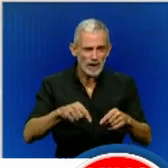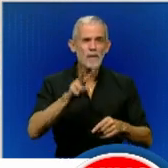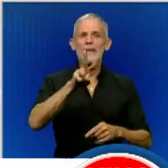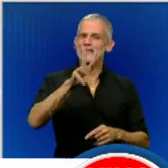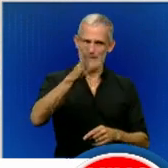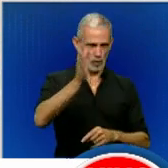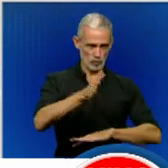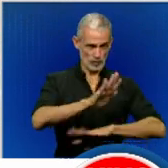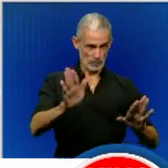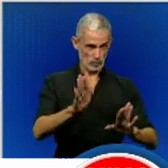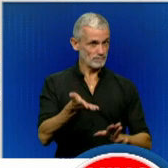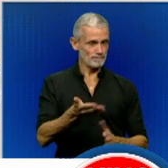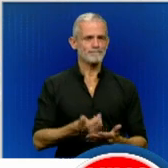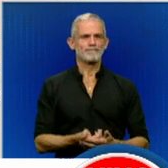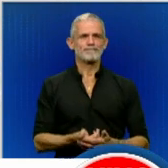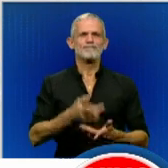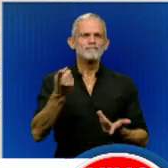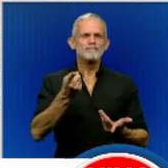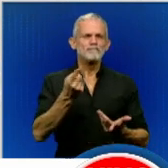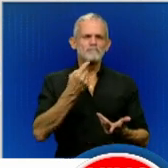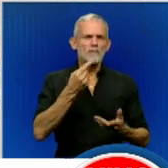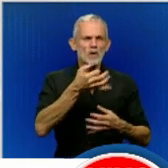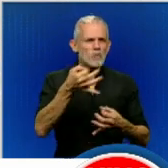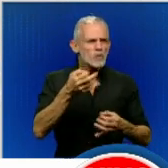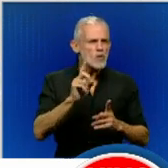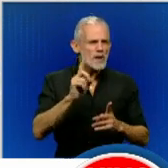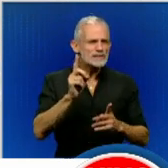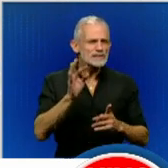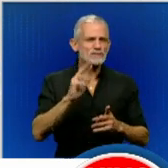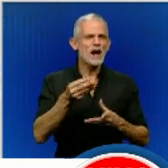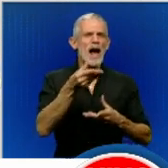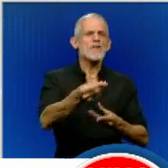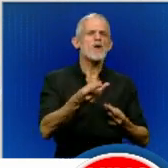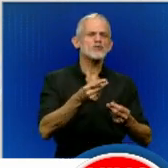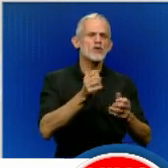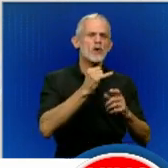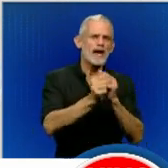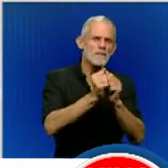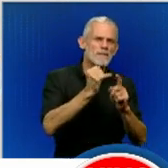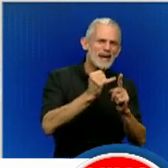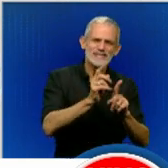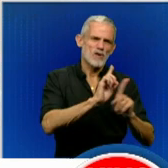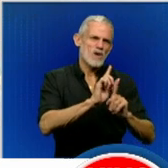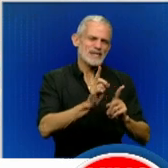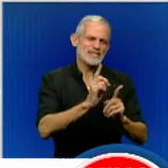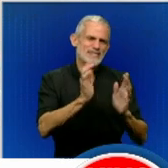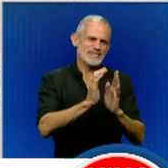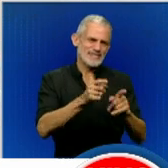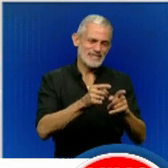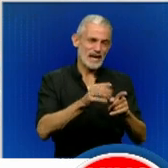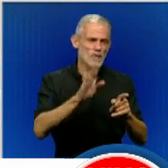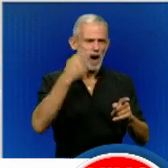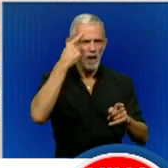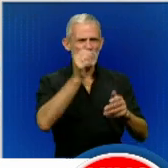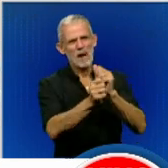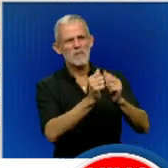25% no es cierto que es un apoyo de pibes no es cierto porque se asocia a pequeñas